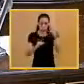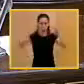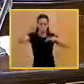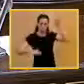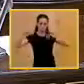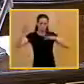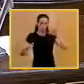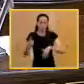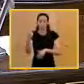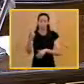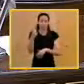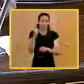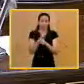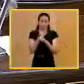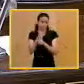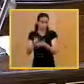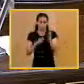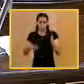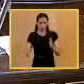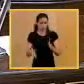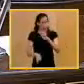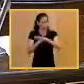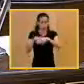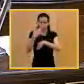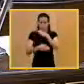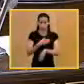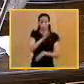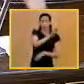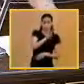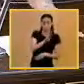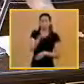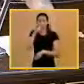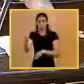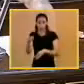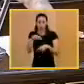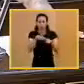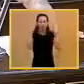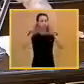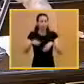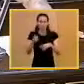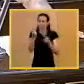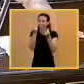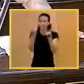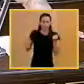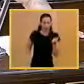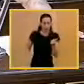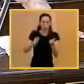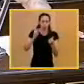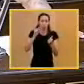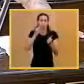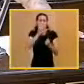Entre 1995 y 2007, gobiernos PP y PSOE, los salarios perdieron 5,6 puntos en